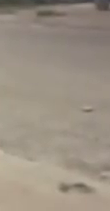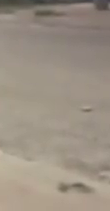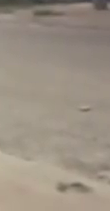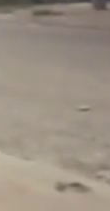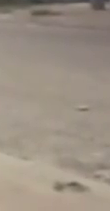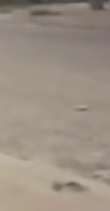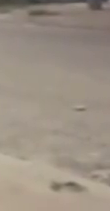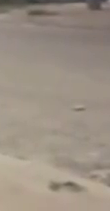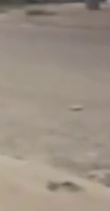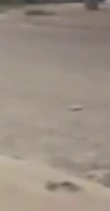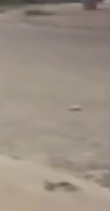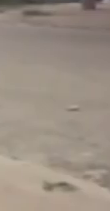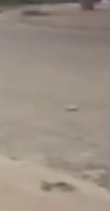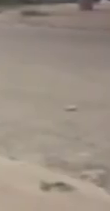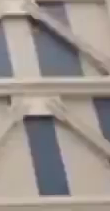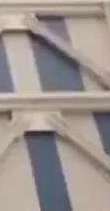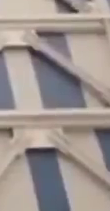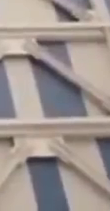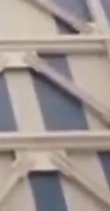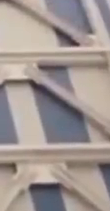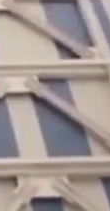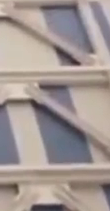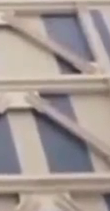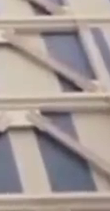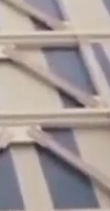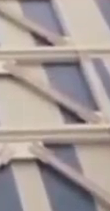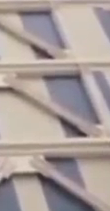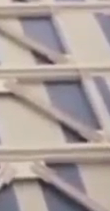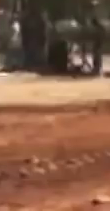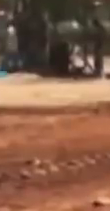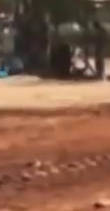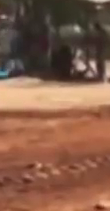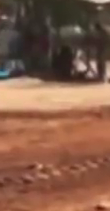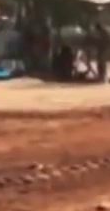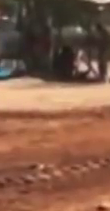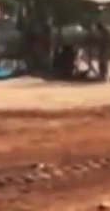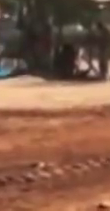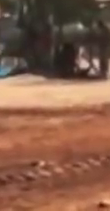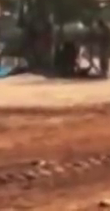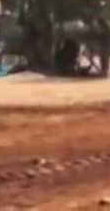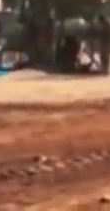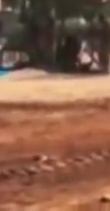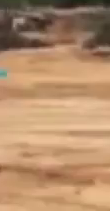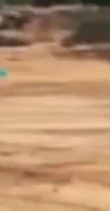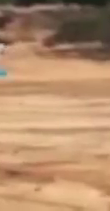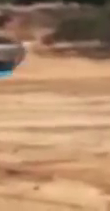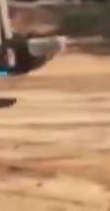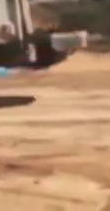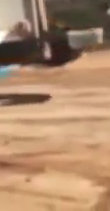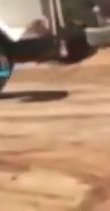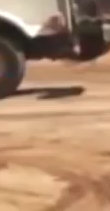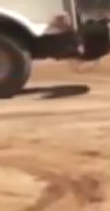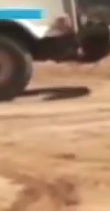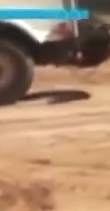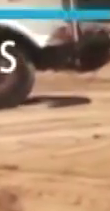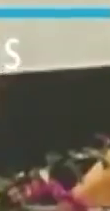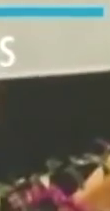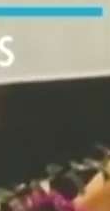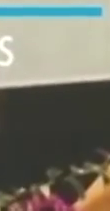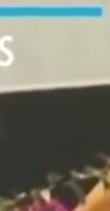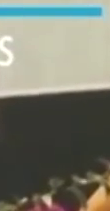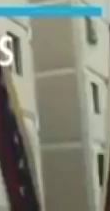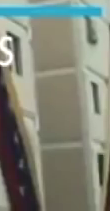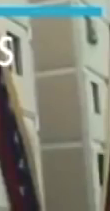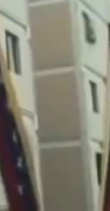familias en todo el territorio nacional y tiene como meta para el 2025 edificar 5 millones de viviendas